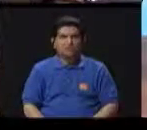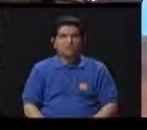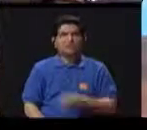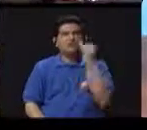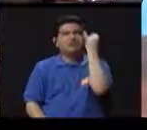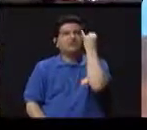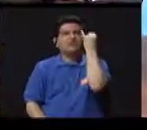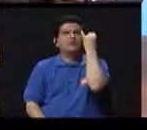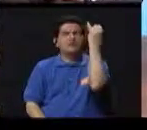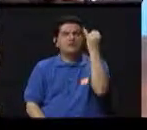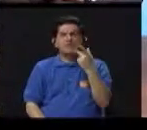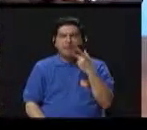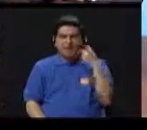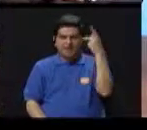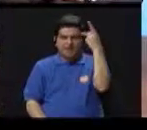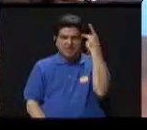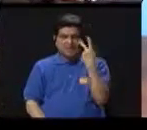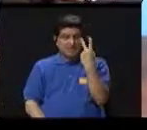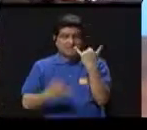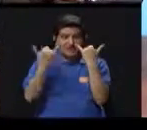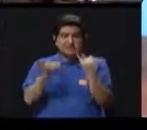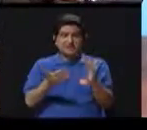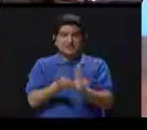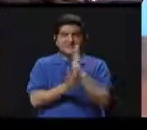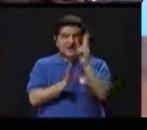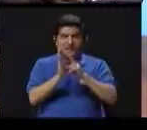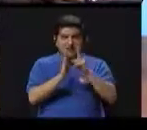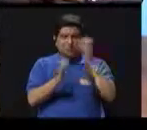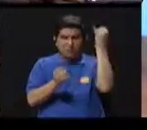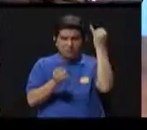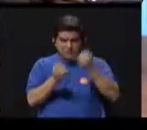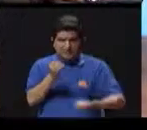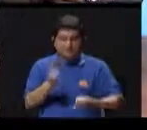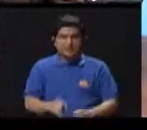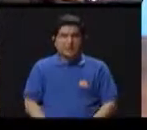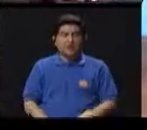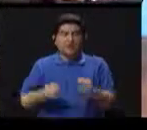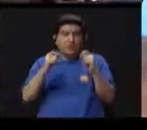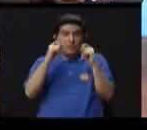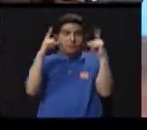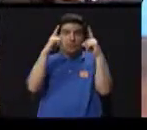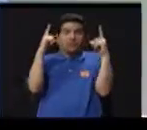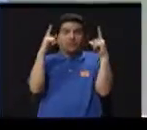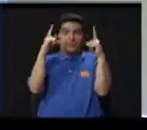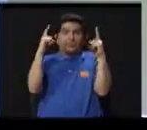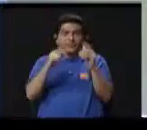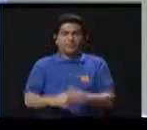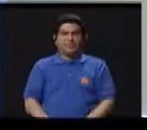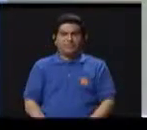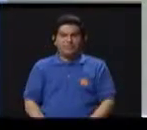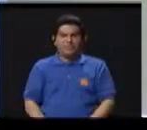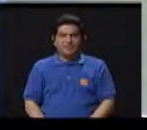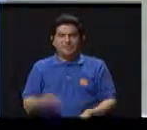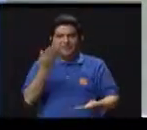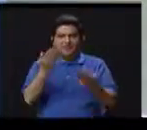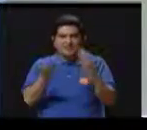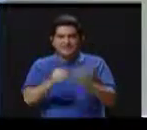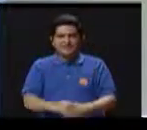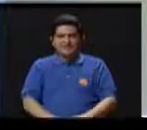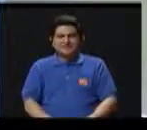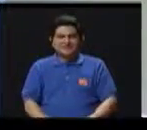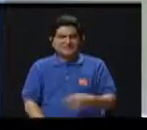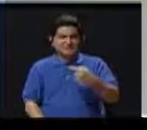fue la impresión de los padres al ver el documental? Sí, fue increíble. Yo creo que Maripa puede contar.